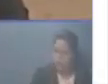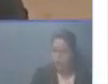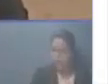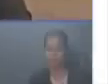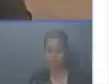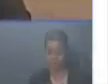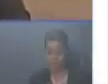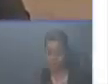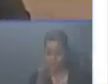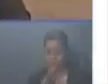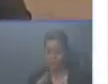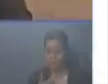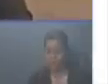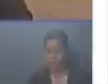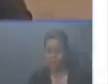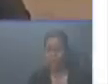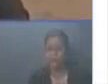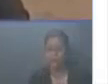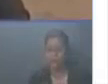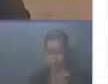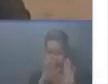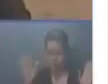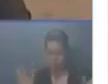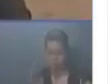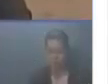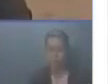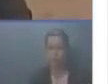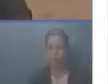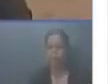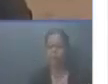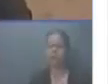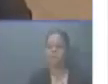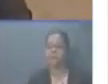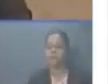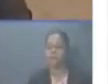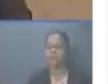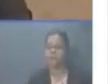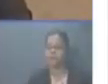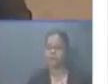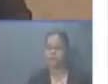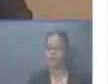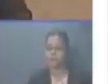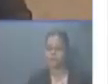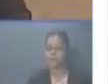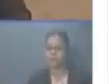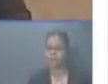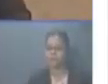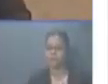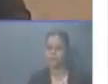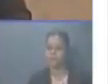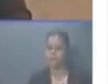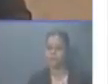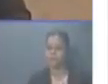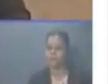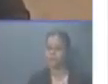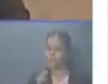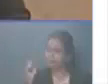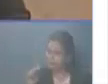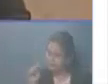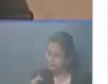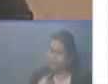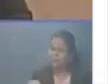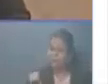al presidente, actual presidente de El Salvador, Nayib Bukele. Pero vamos a continuar. No espero que usted entienda, no espero que reflexione, no espero